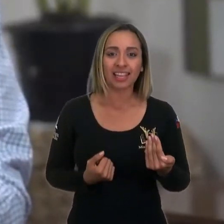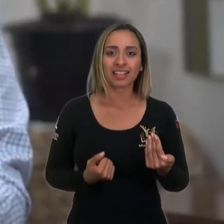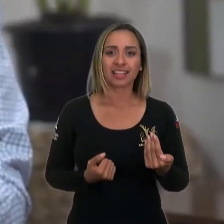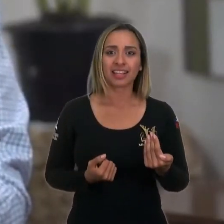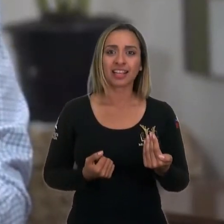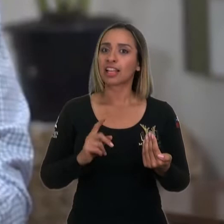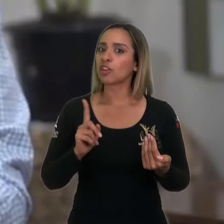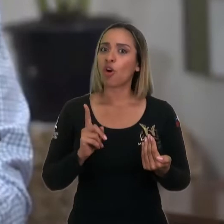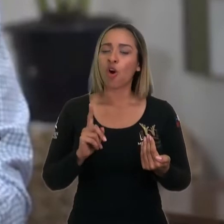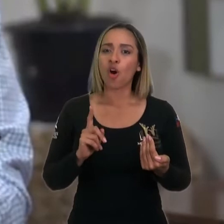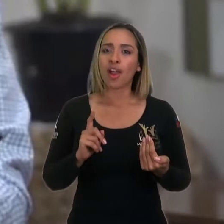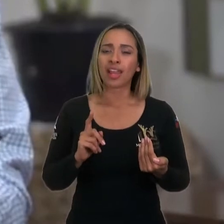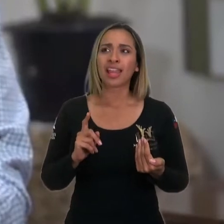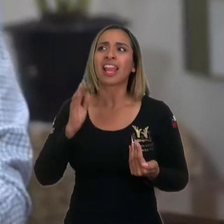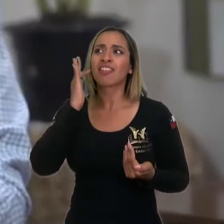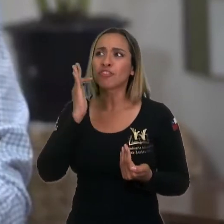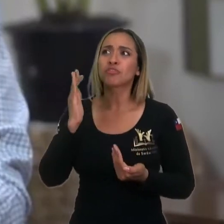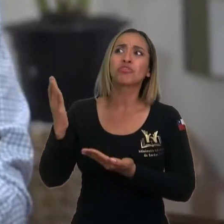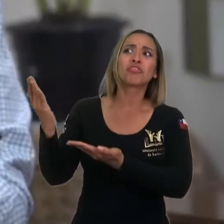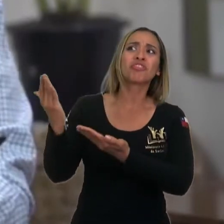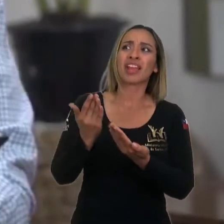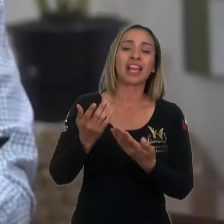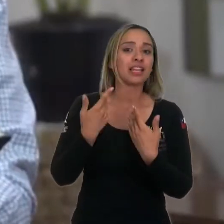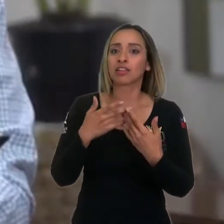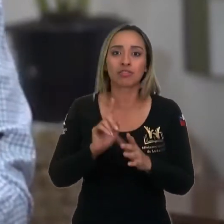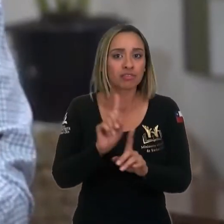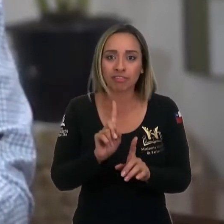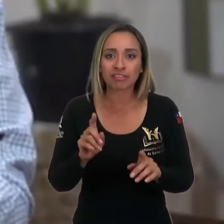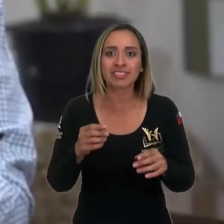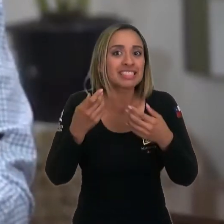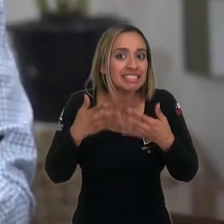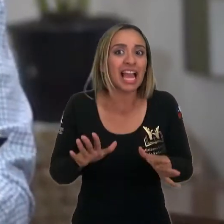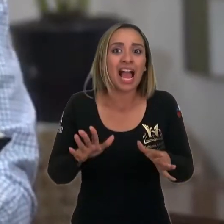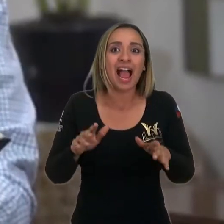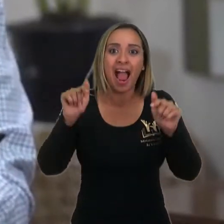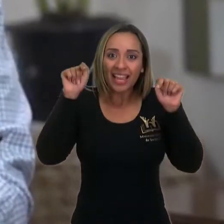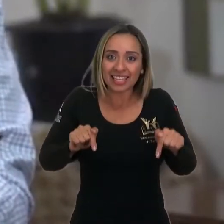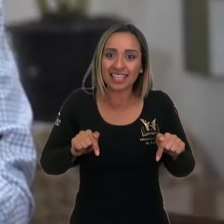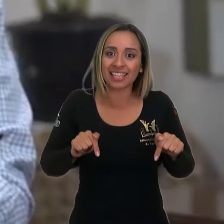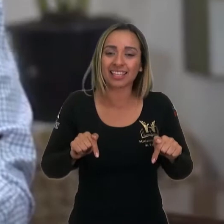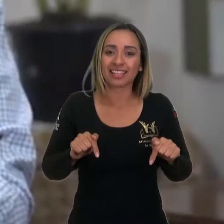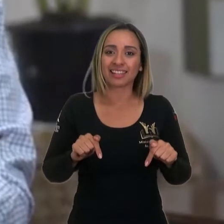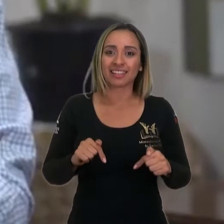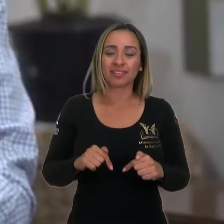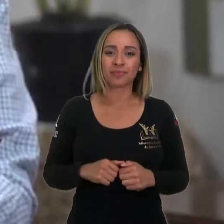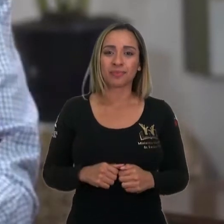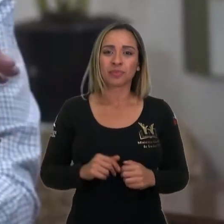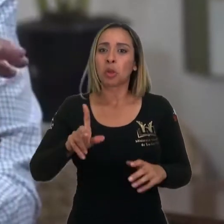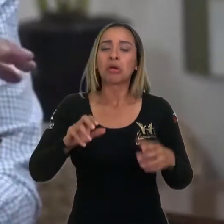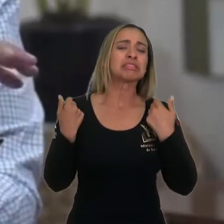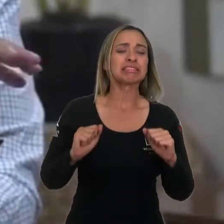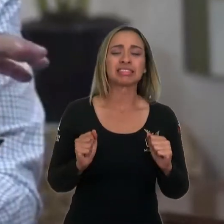no vendrá. El socorro de Jehová ya está. No te desesperes. Las